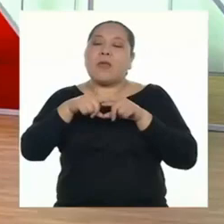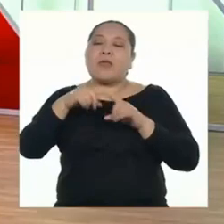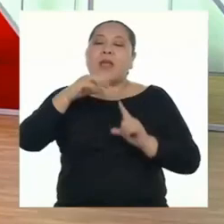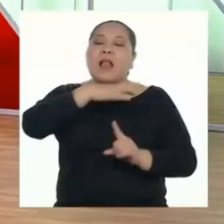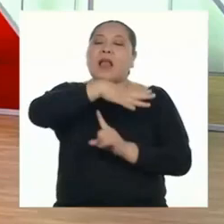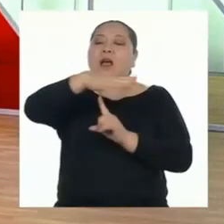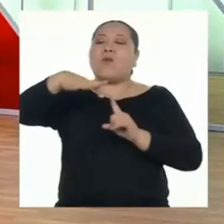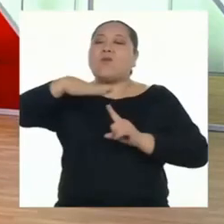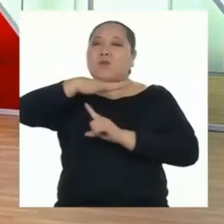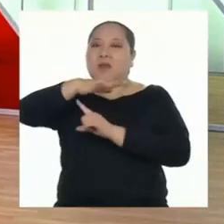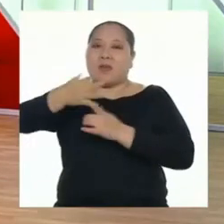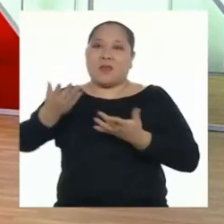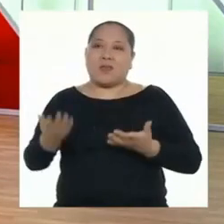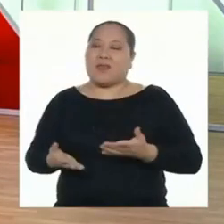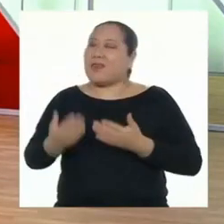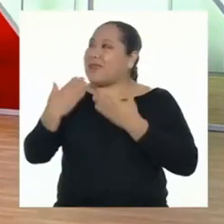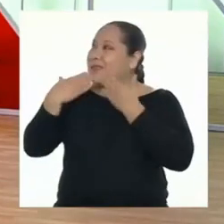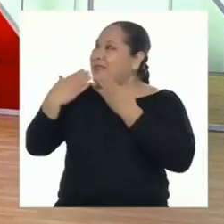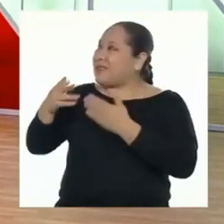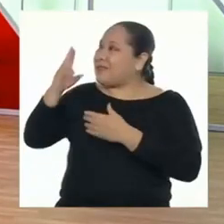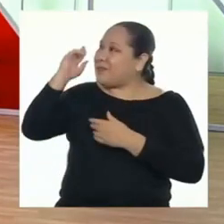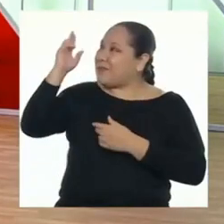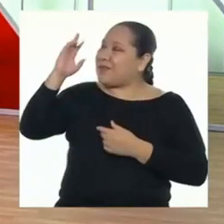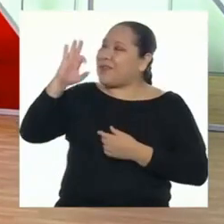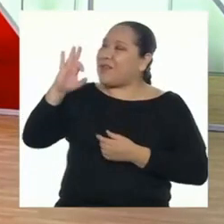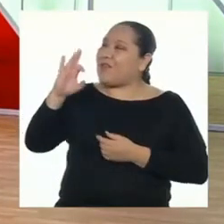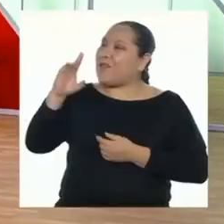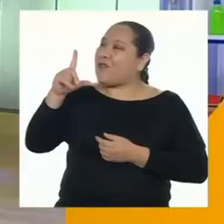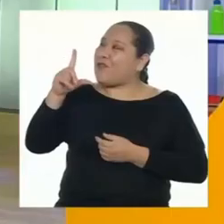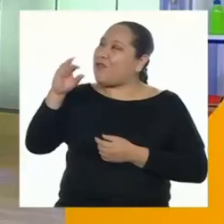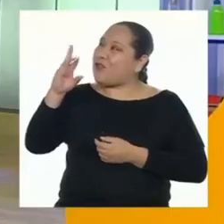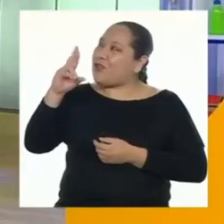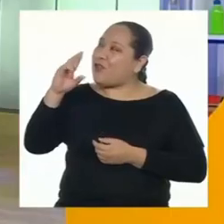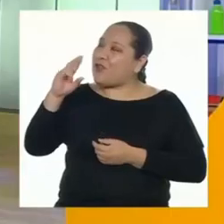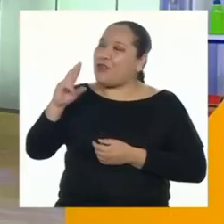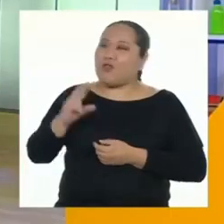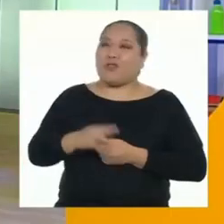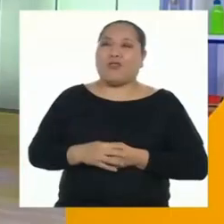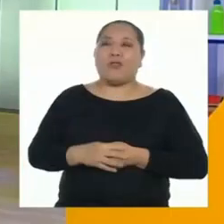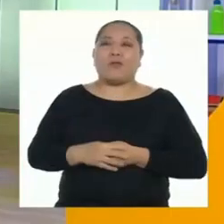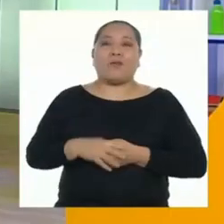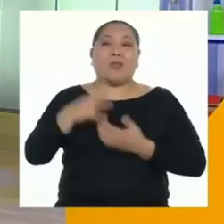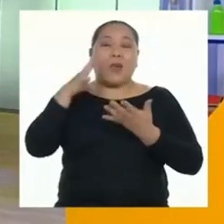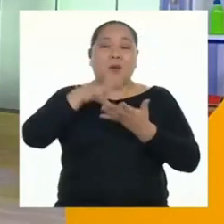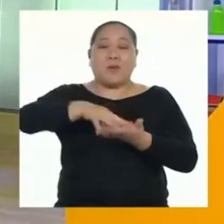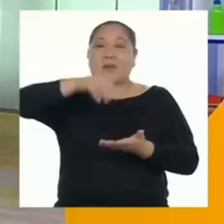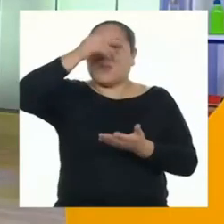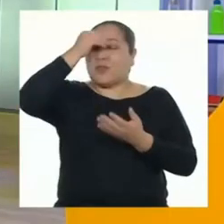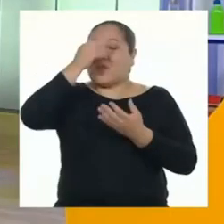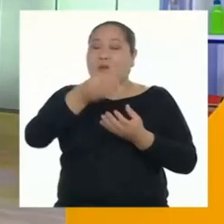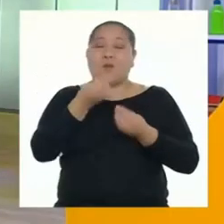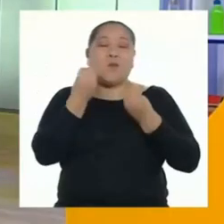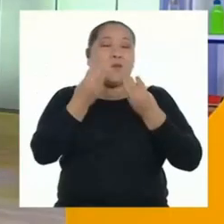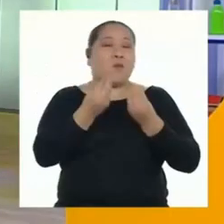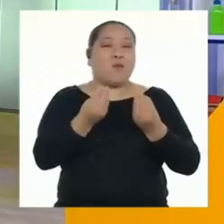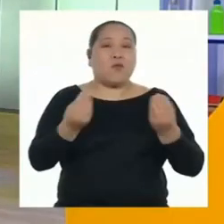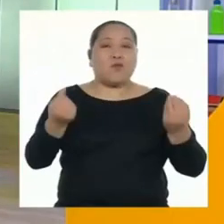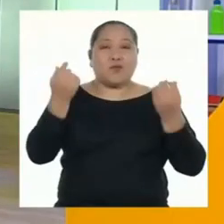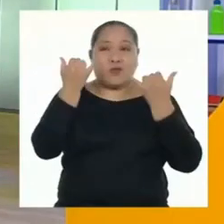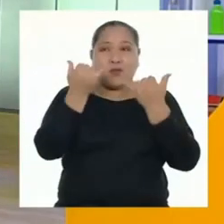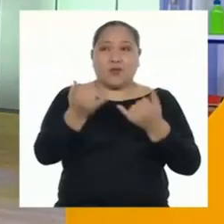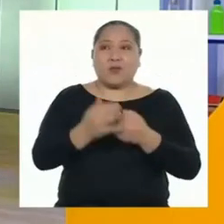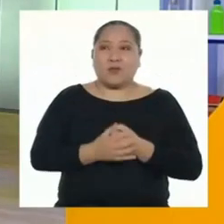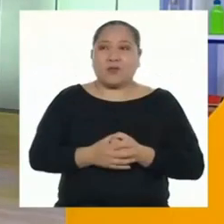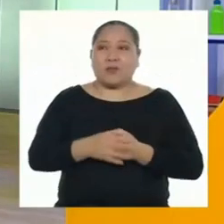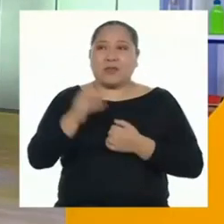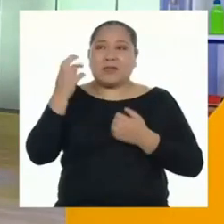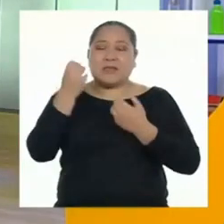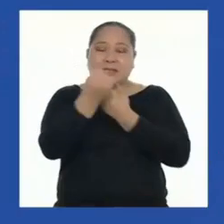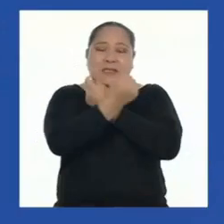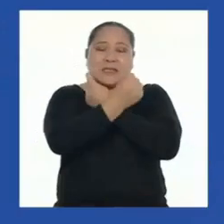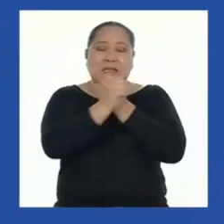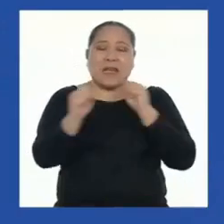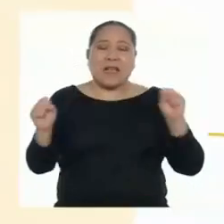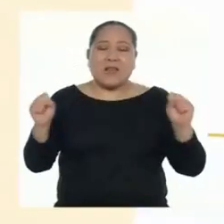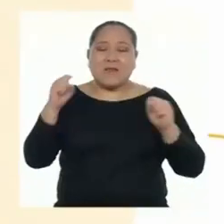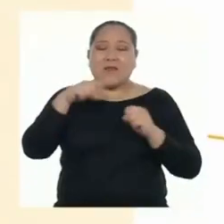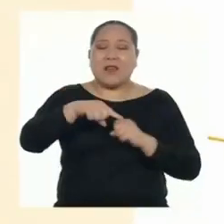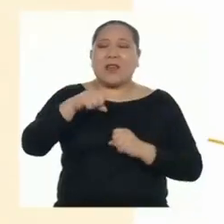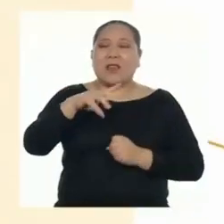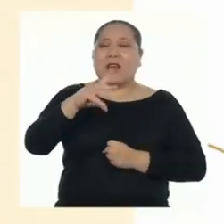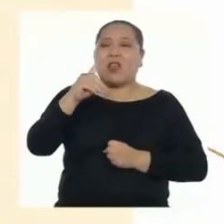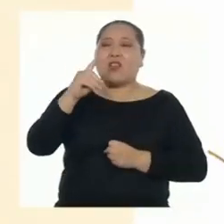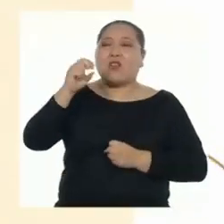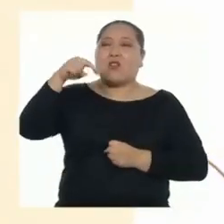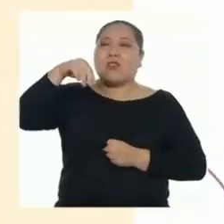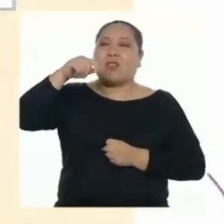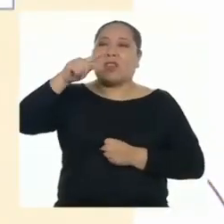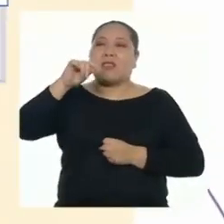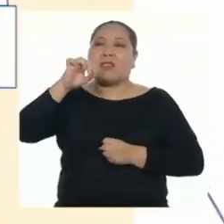encuentren. Muchas gracias, profesora Flor Guapaya. Hemos aprendido mucho el día de hoy y ya es momento de salvar a Donatella.